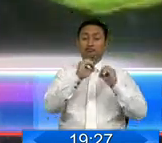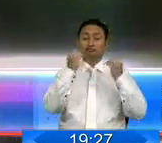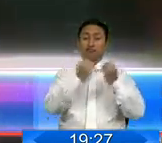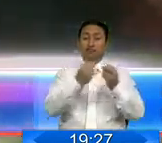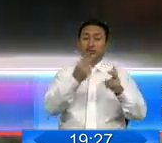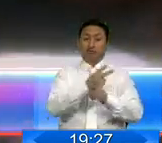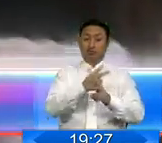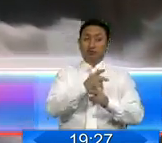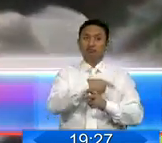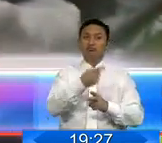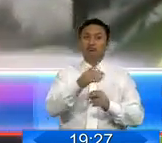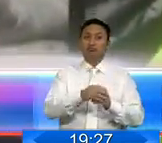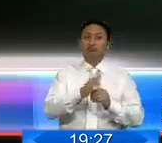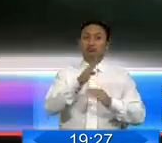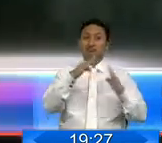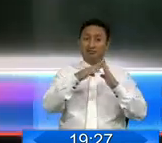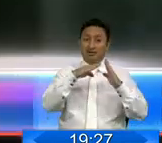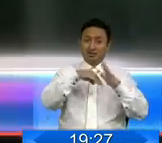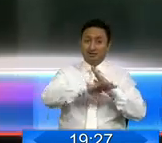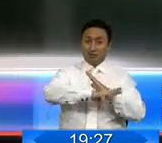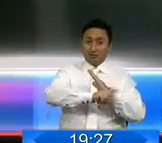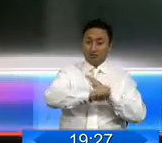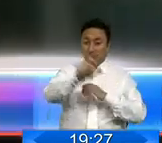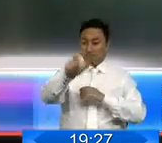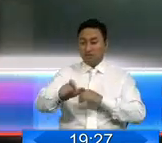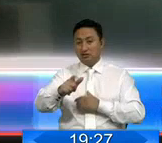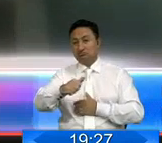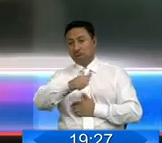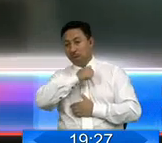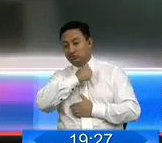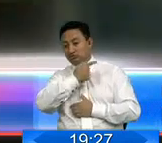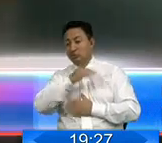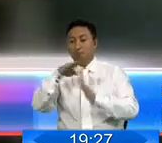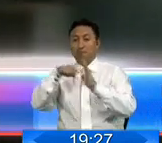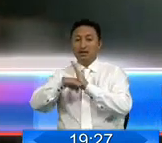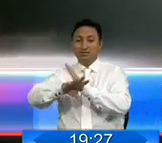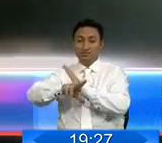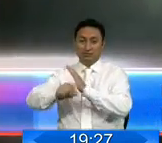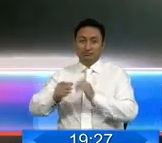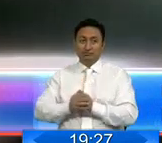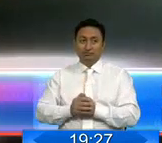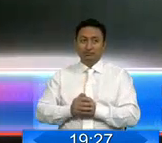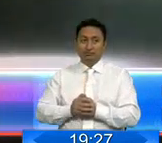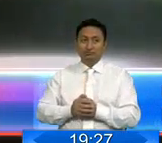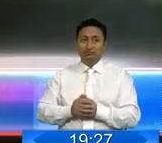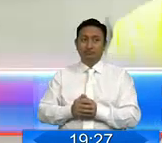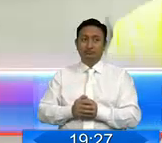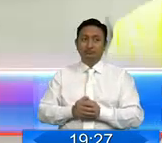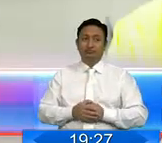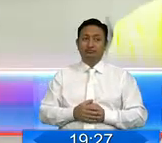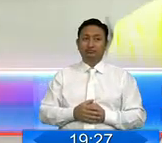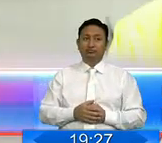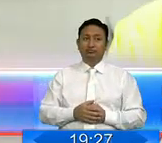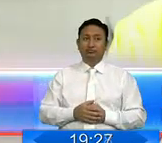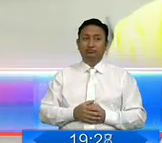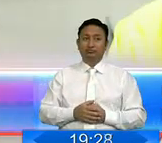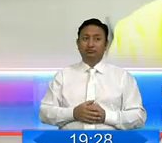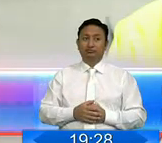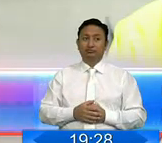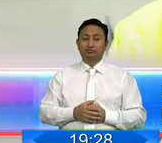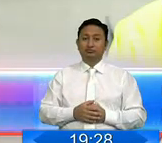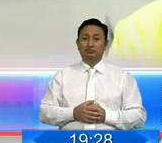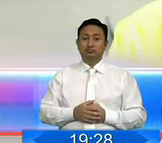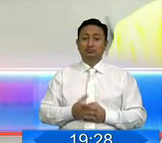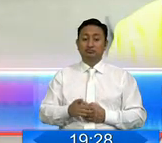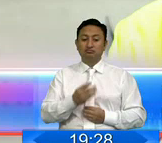delictivas dedicadas al robo de domicilios a personas, robo a unidades económicas bajo la modalidad de estruche. Esperan que las personas